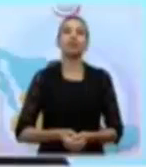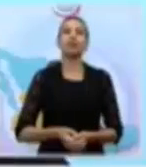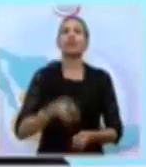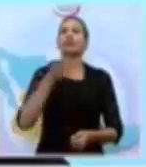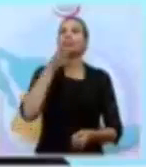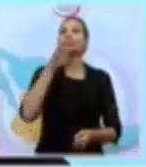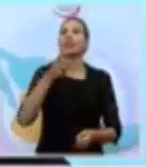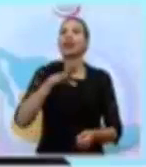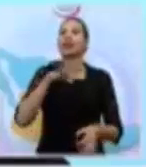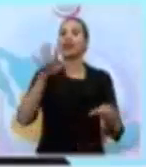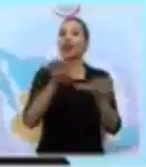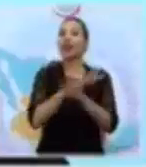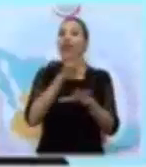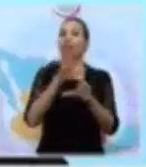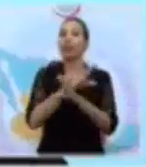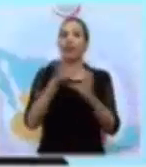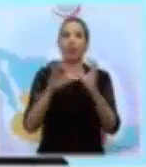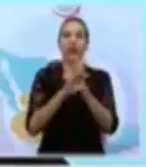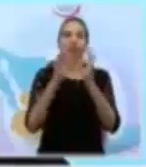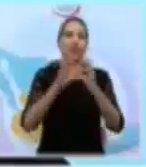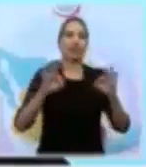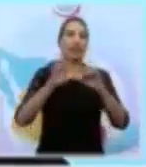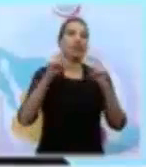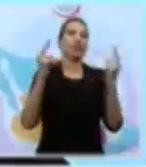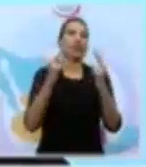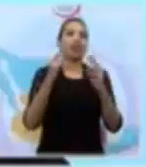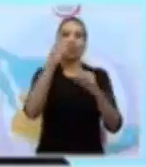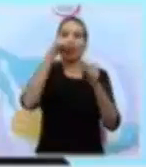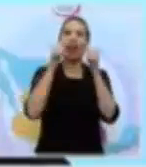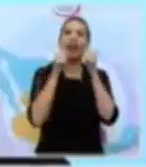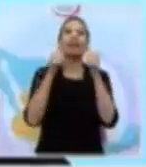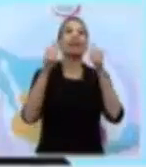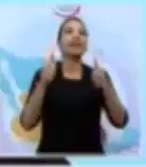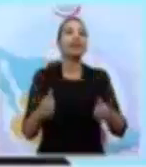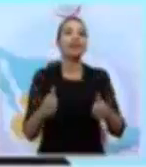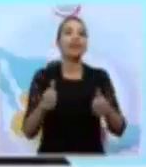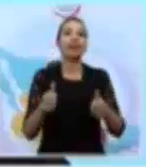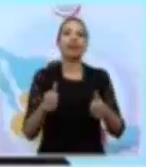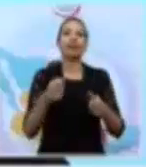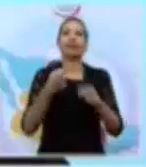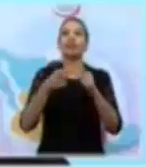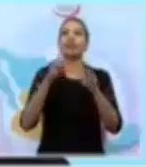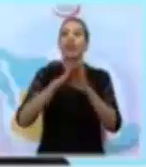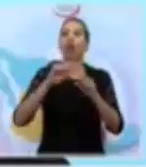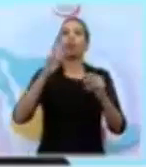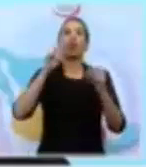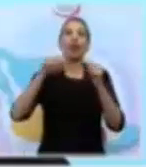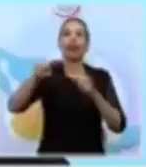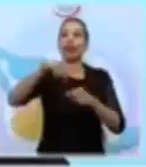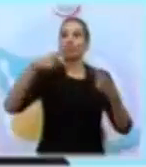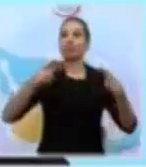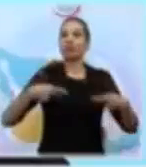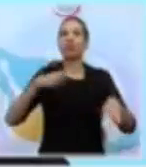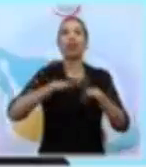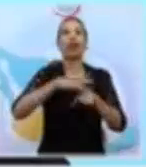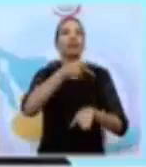plantean desafíos mayores, ¿no? La necesidad de seguir atendiendo la mitad de la población que vive en